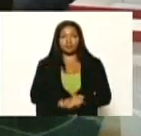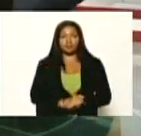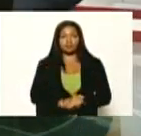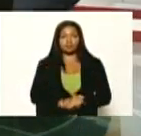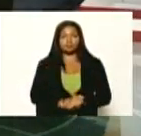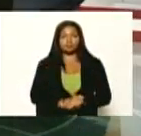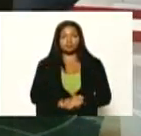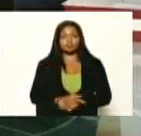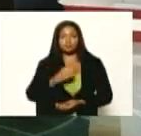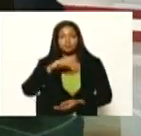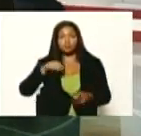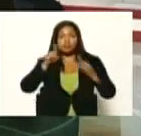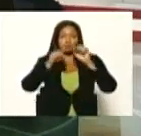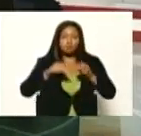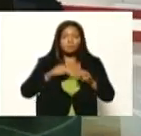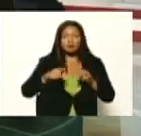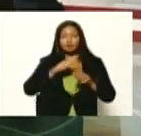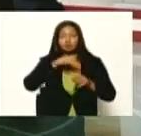esta transmisión.